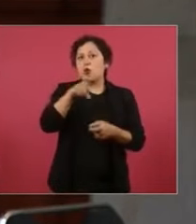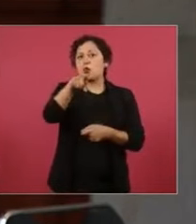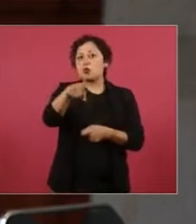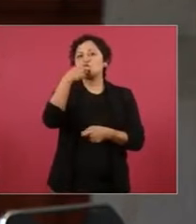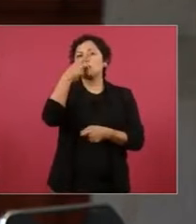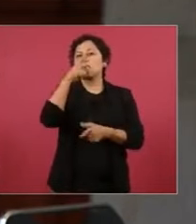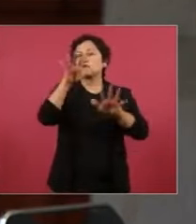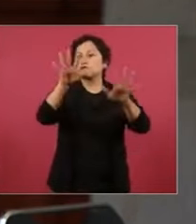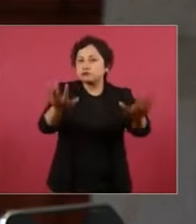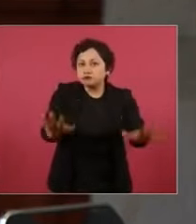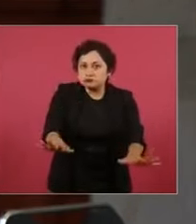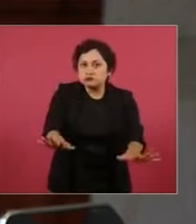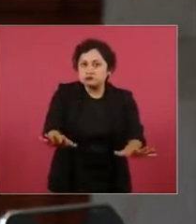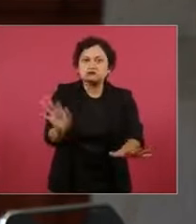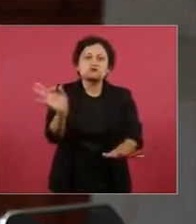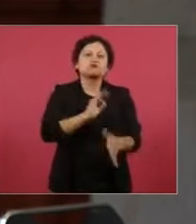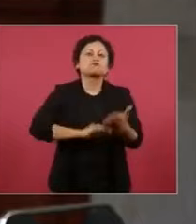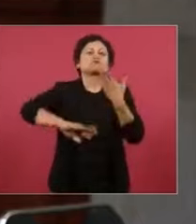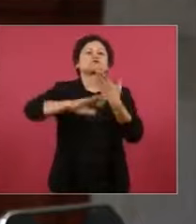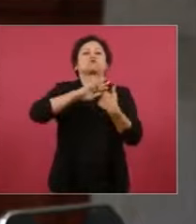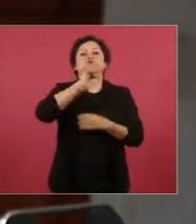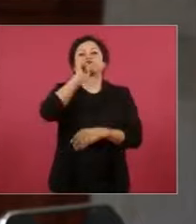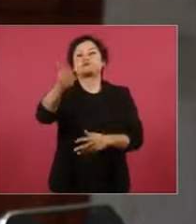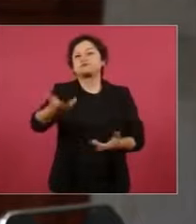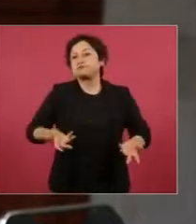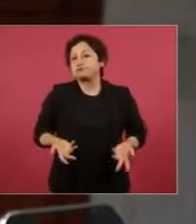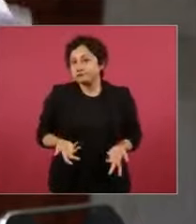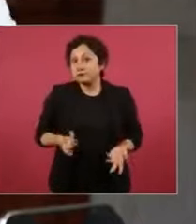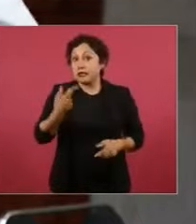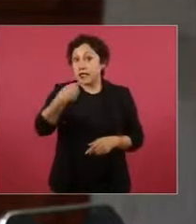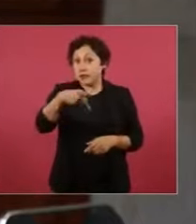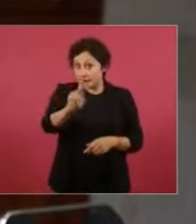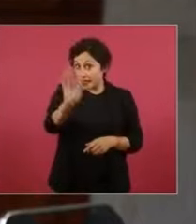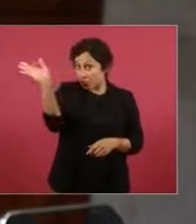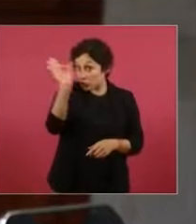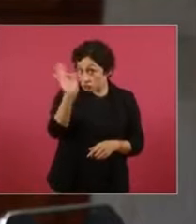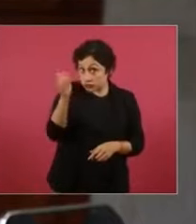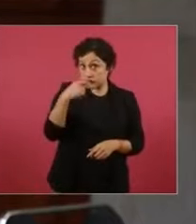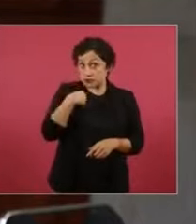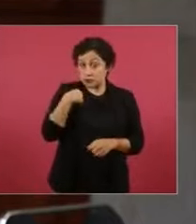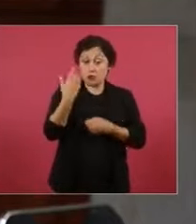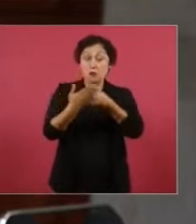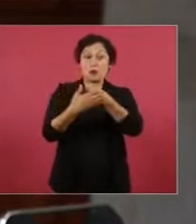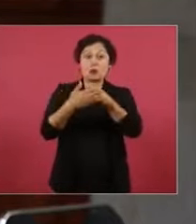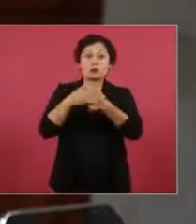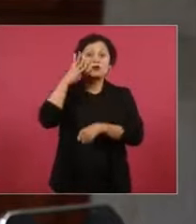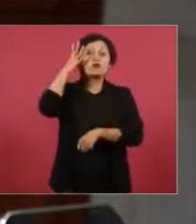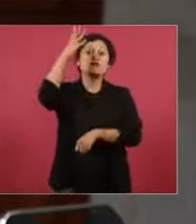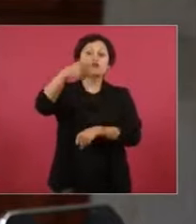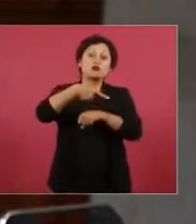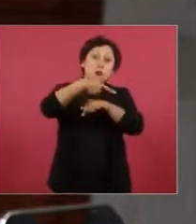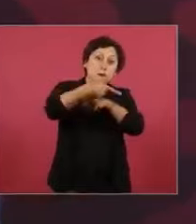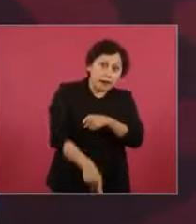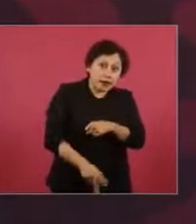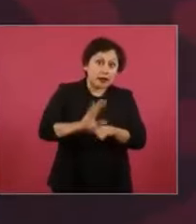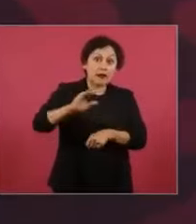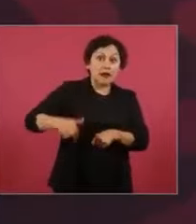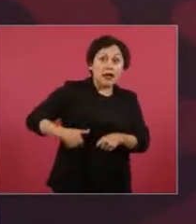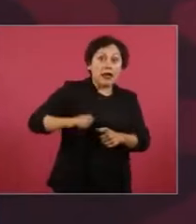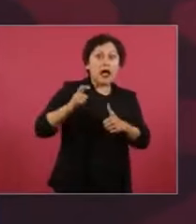suceden estas cosas. Pero pues si a mí si algo me pasa, pues yo pienso que el responsable es usted.